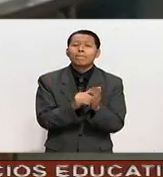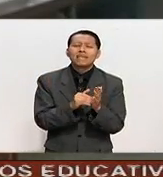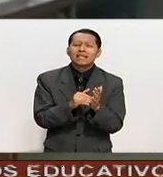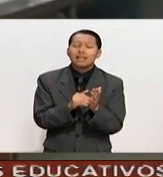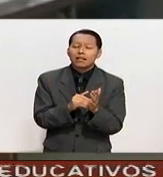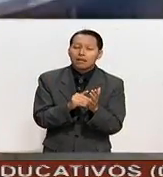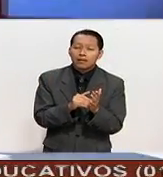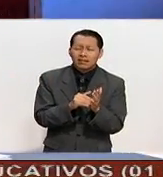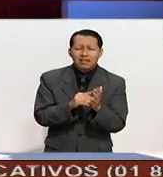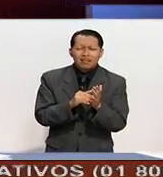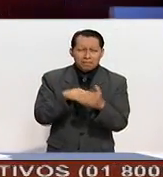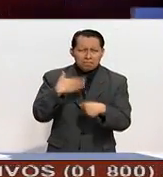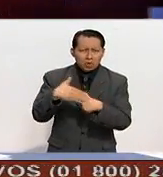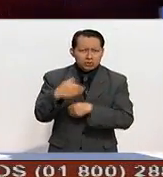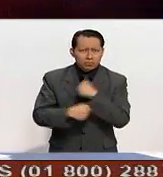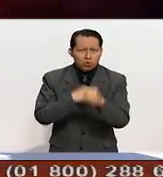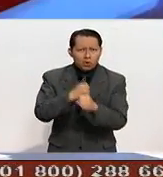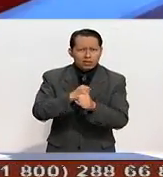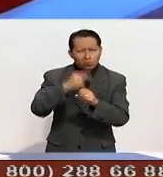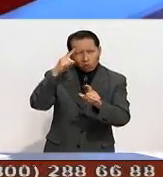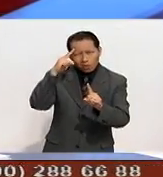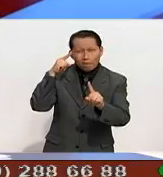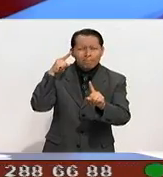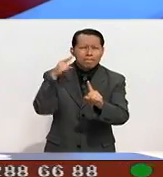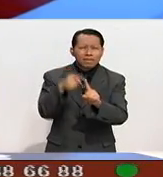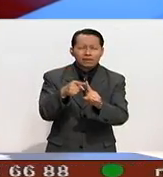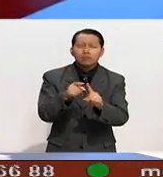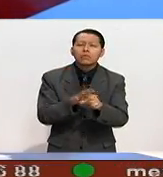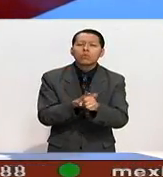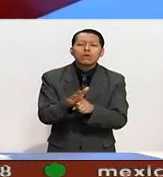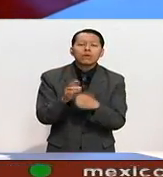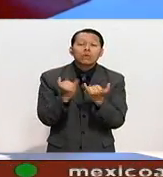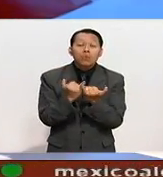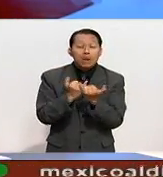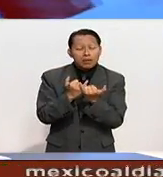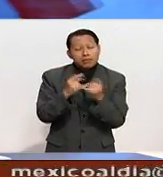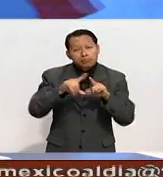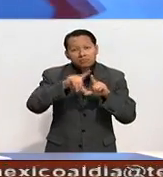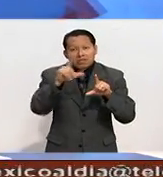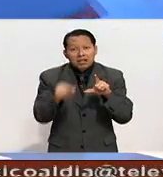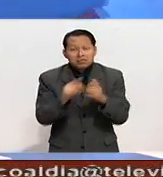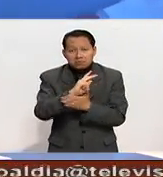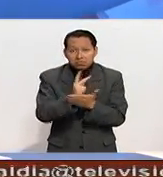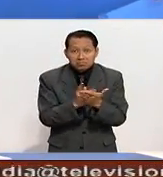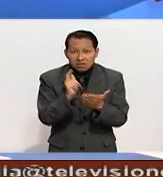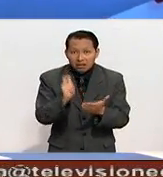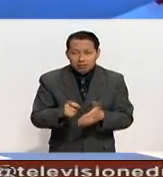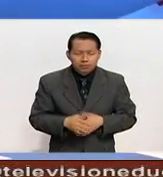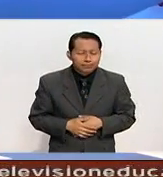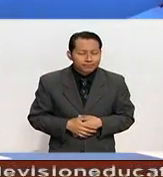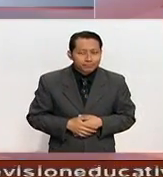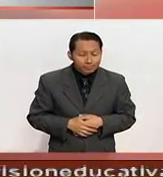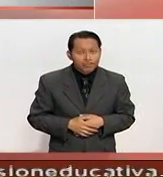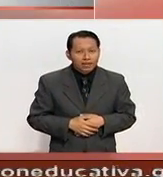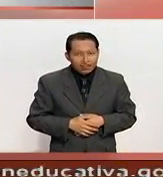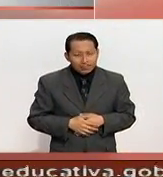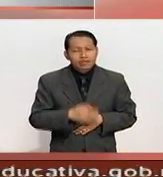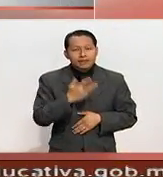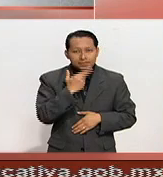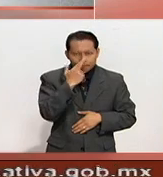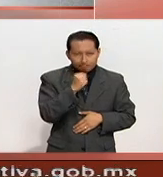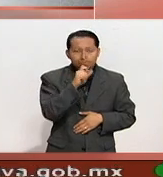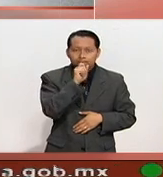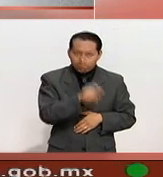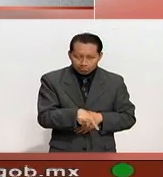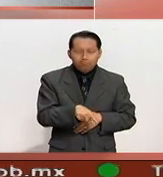meta en los próximos años y si se está hablando obviamente de un programa a nivel nacional? Es correcto, es un programa a nivel